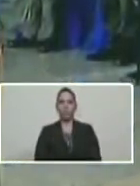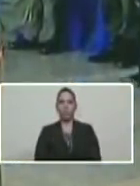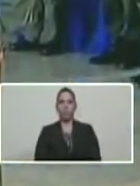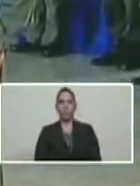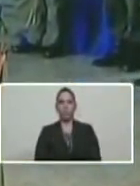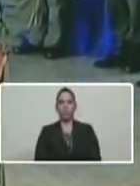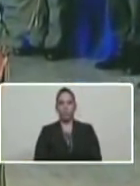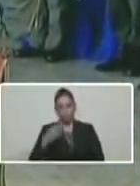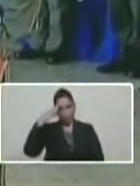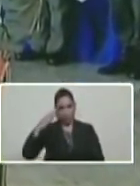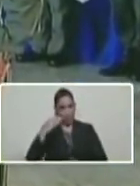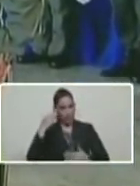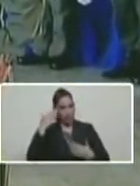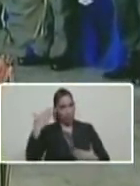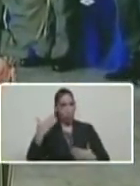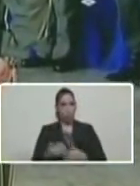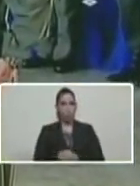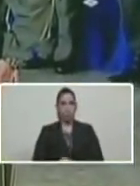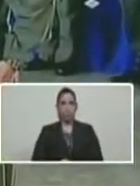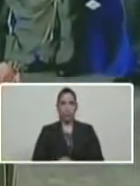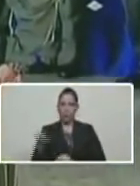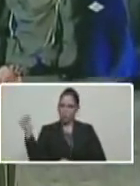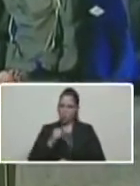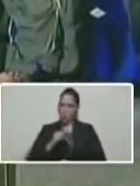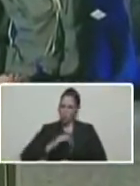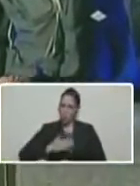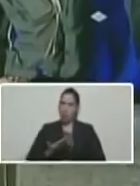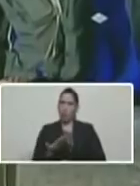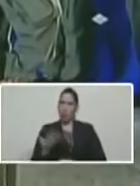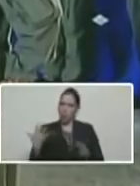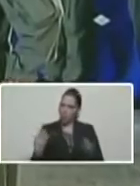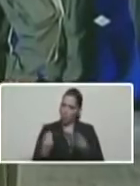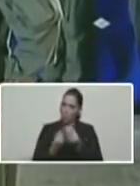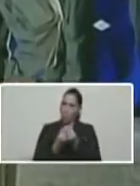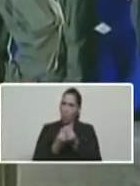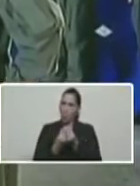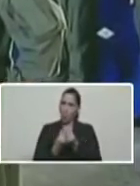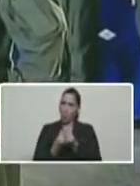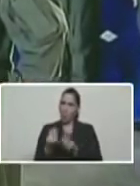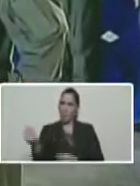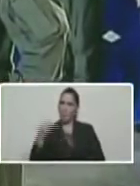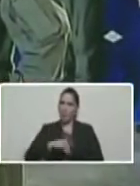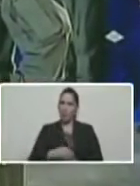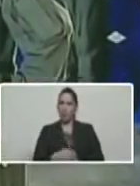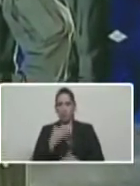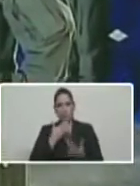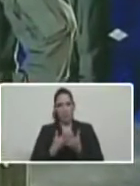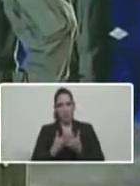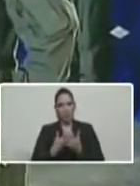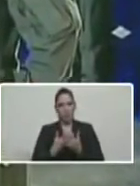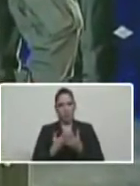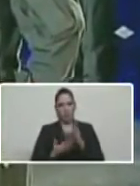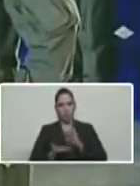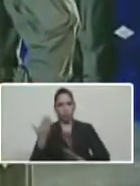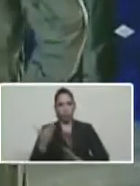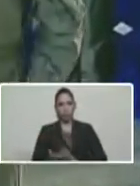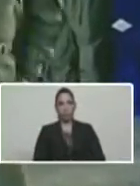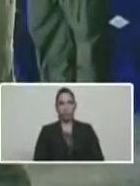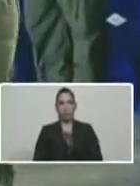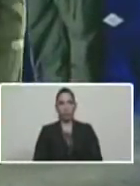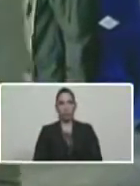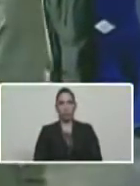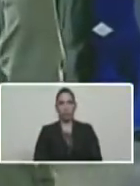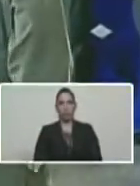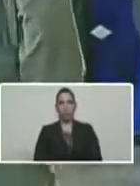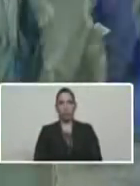mi comandante en jefe. Si podemos, juntos somos más. Así es. Permiso para retirarme. Adelante.